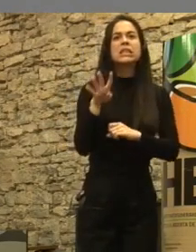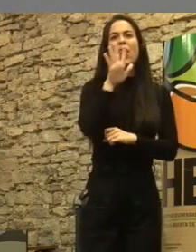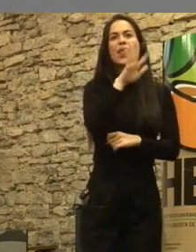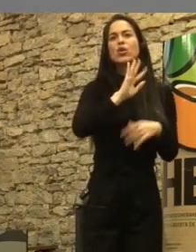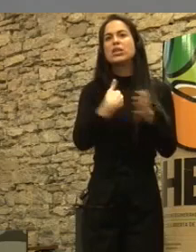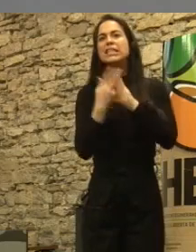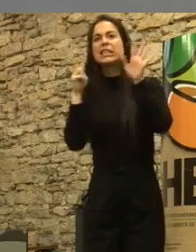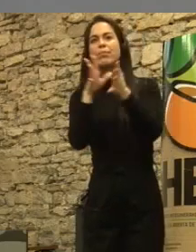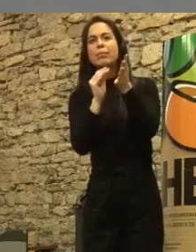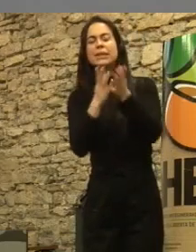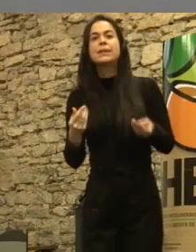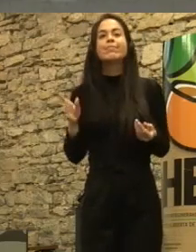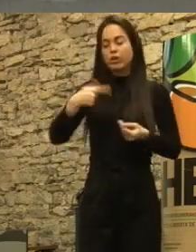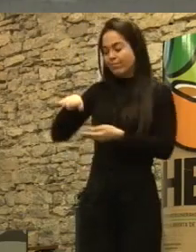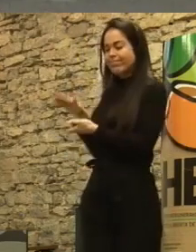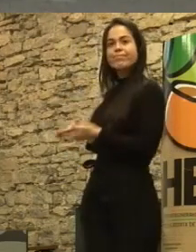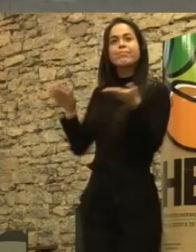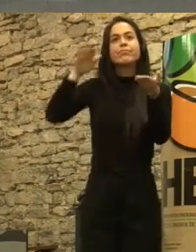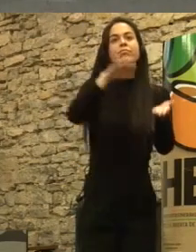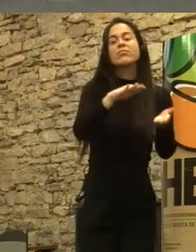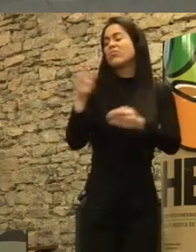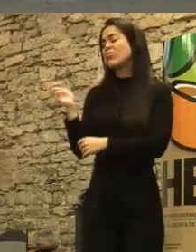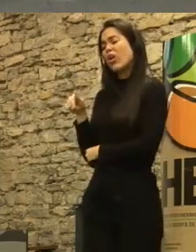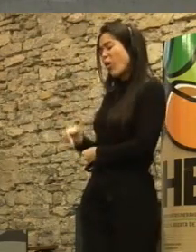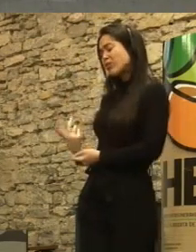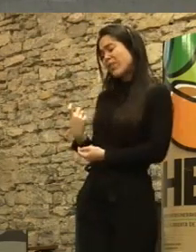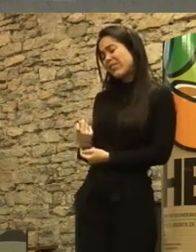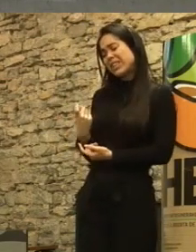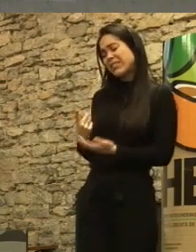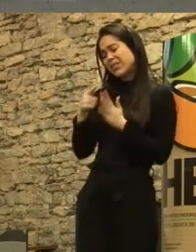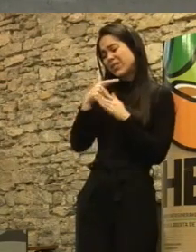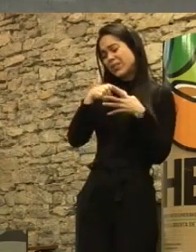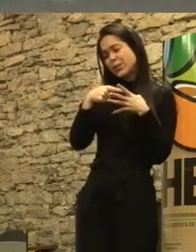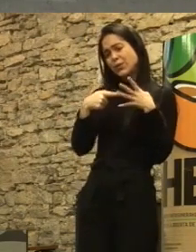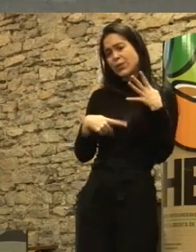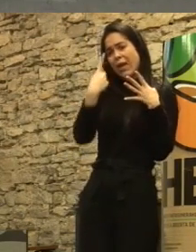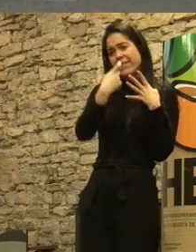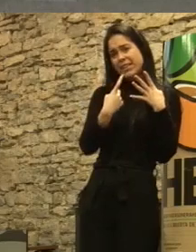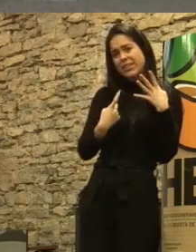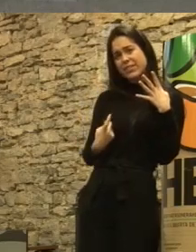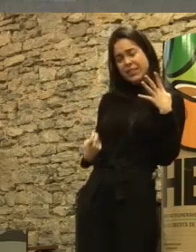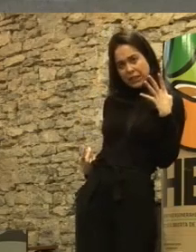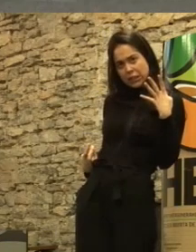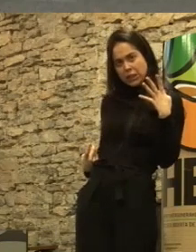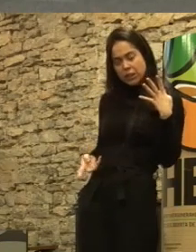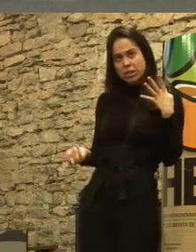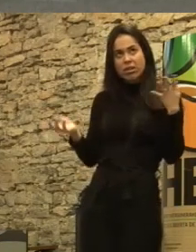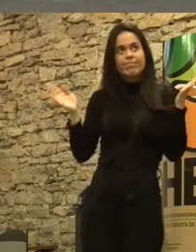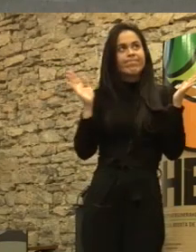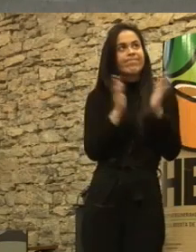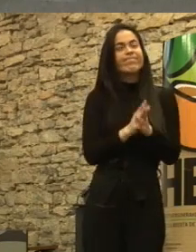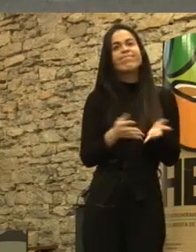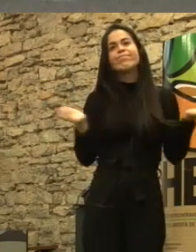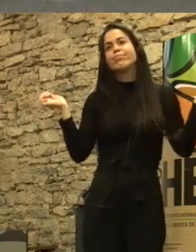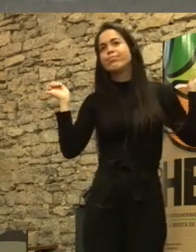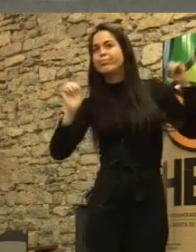papeles. Nosotros vamos con todo correcto y nos dicen, no, esto no puede ser porque no está no sé quién, no, esto mañana, no, falta un papel pero que no estaba en la lista. Nosotros decimos, vaya por Dios, y nos